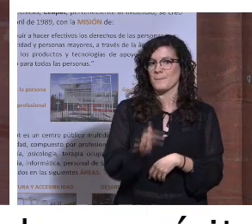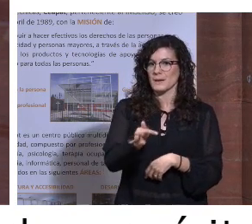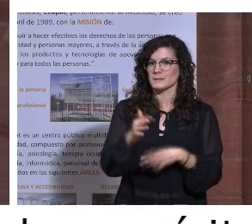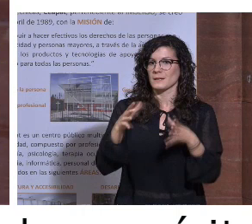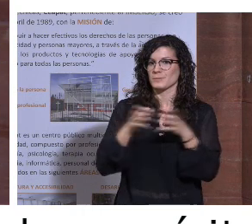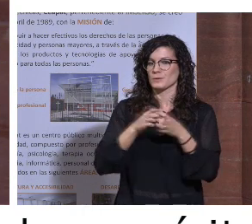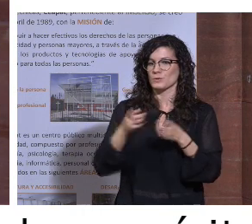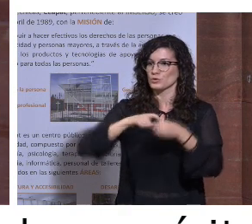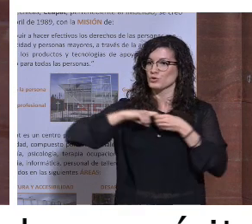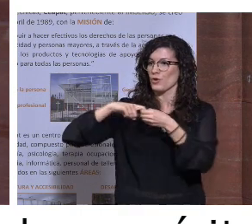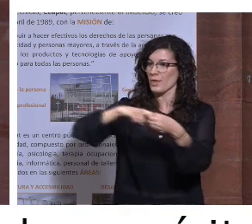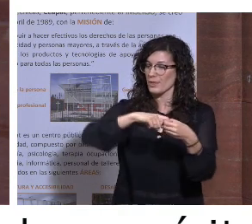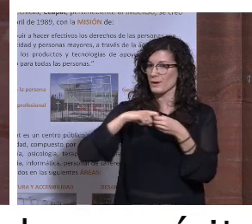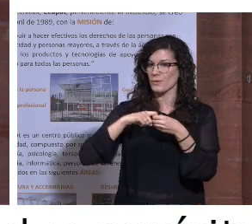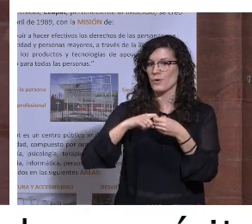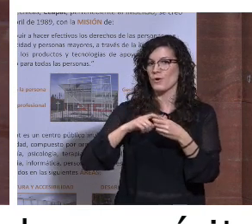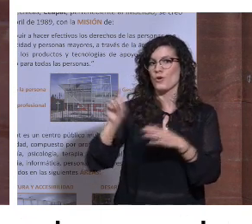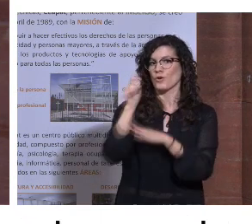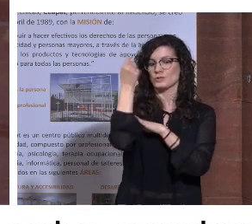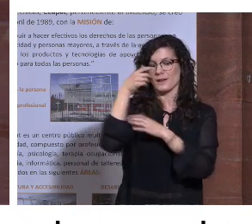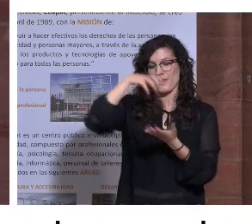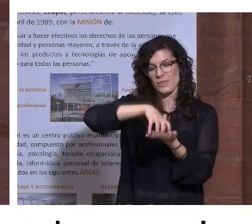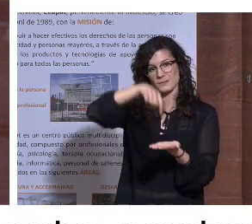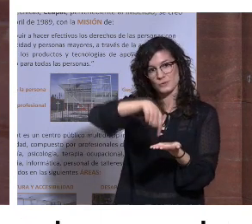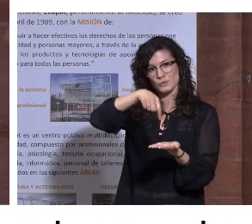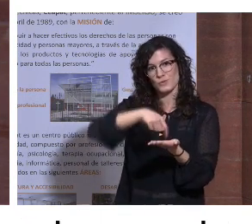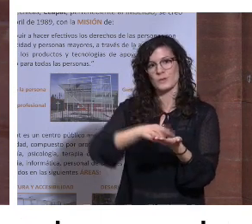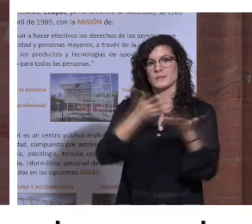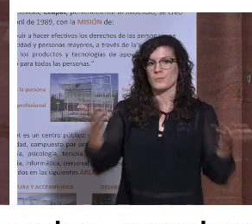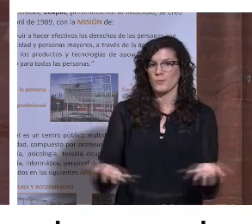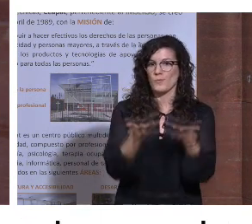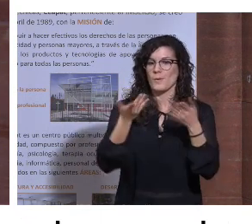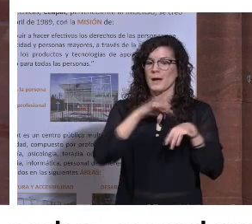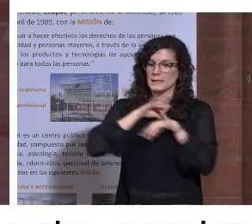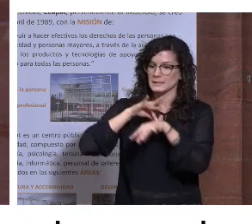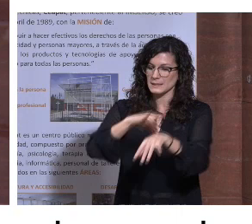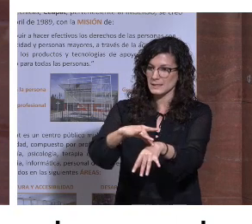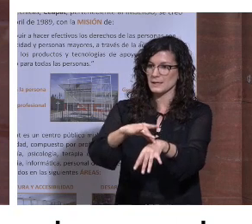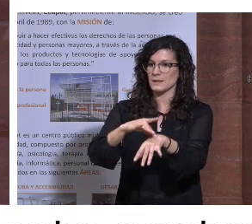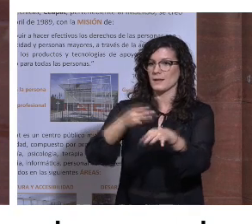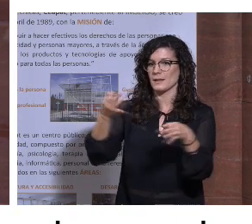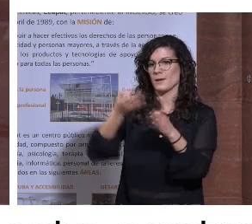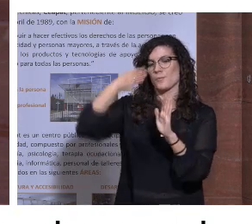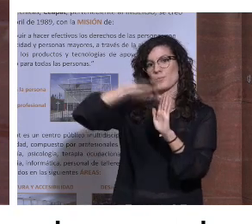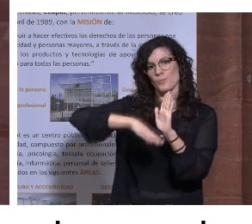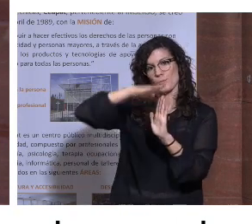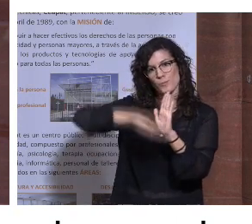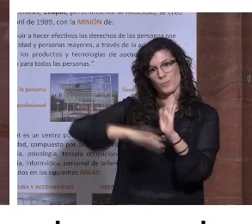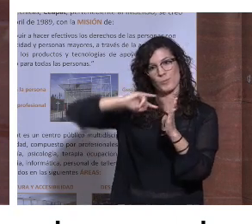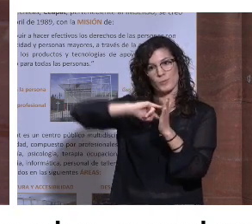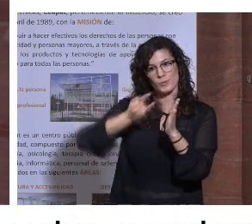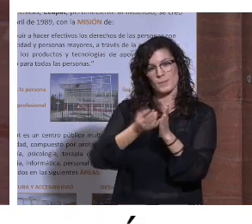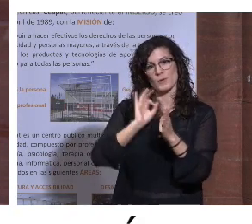este centro un medio que promueva, impulse, guíe y guíe programas y políticas que nos hagan a todos